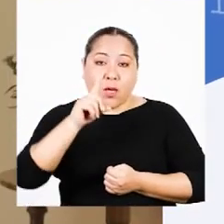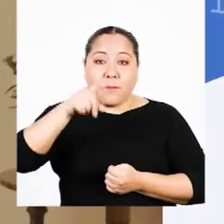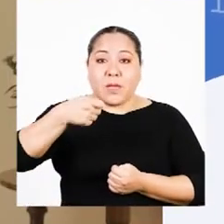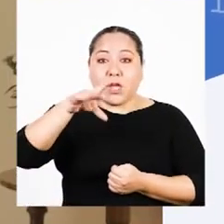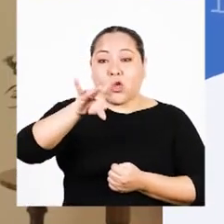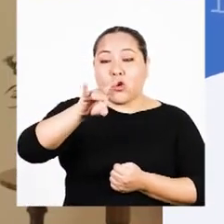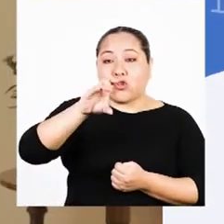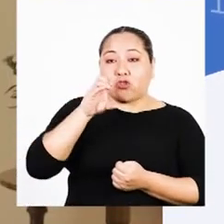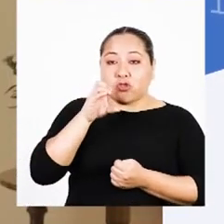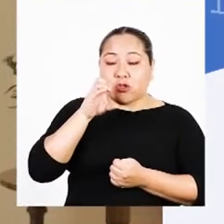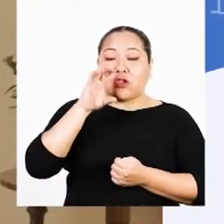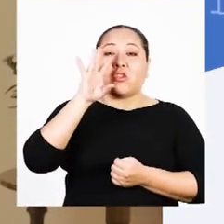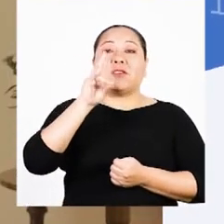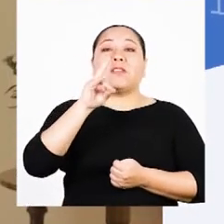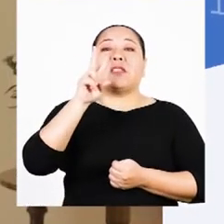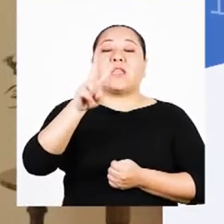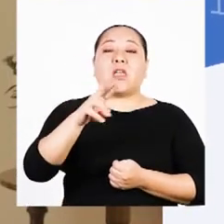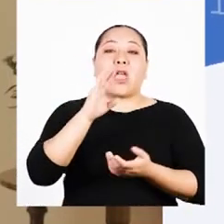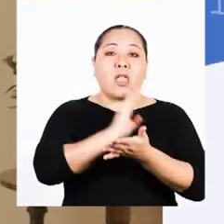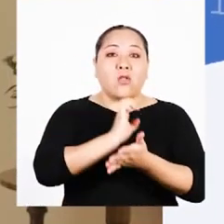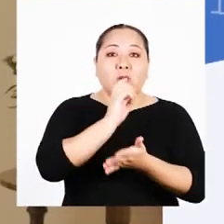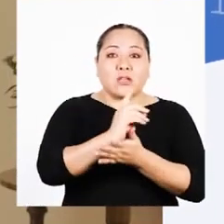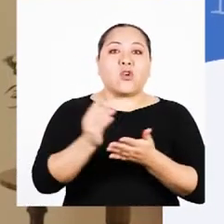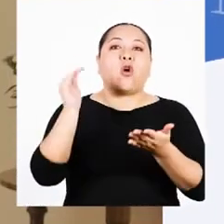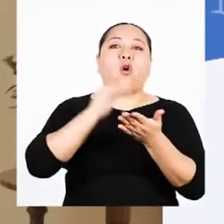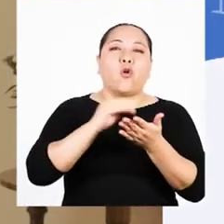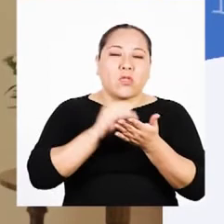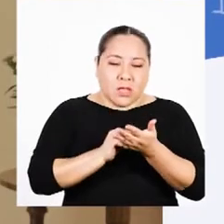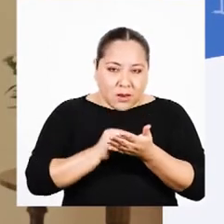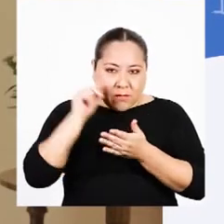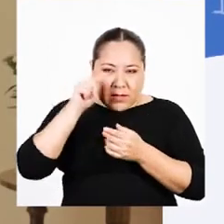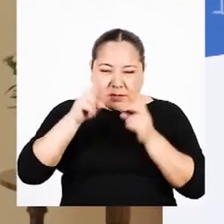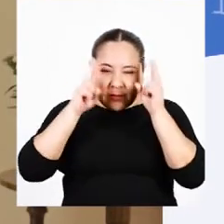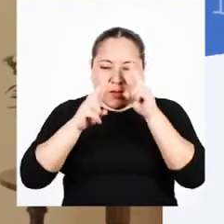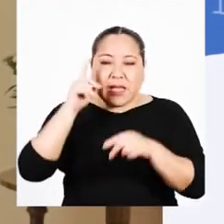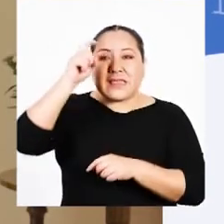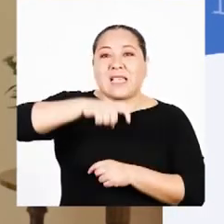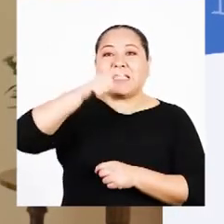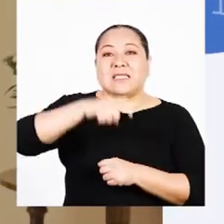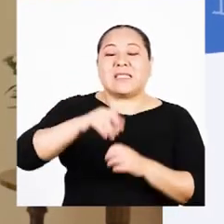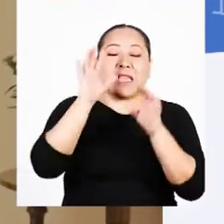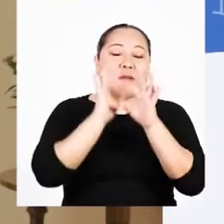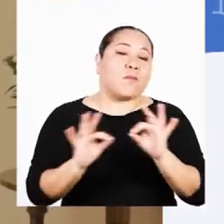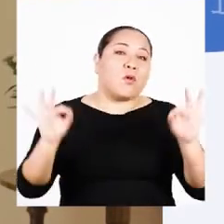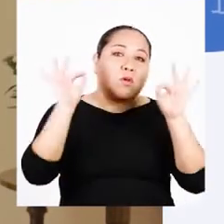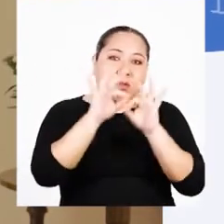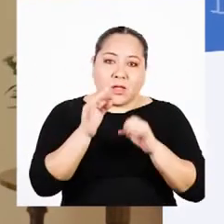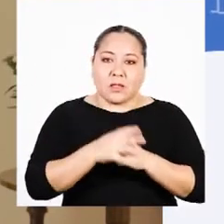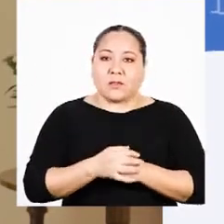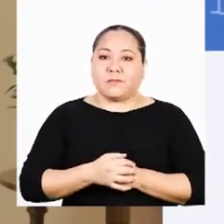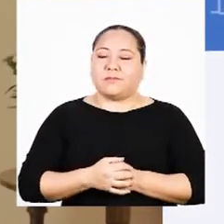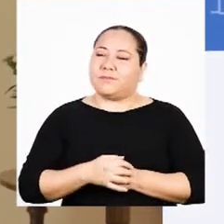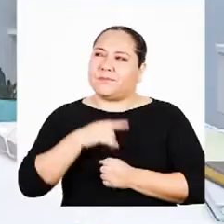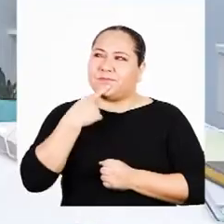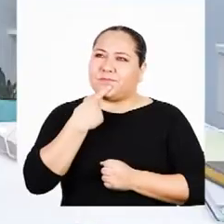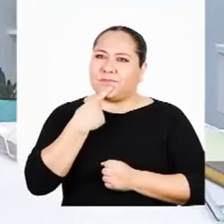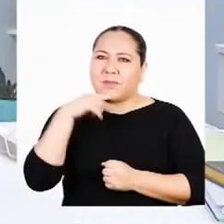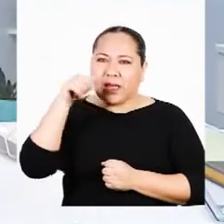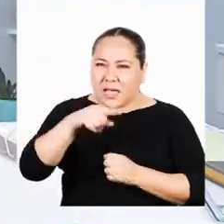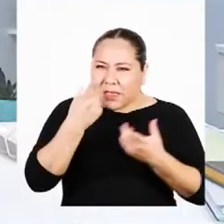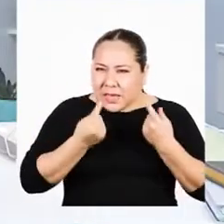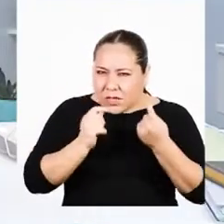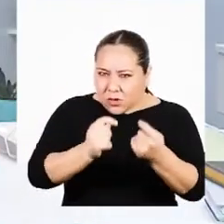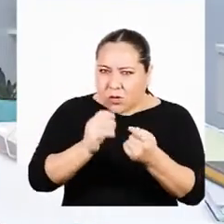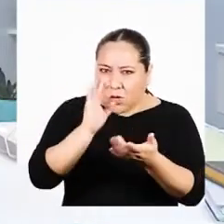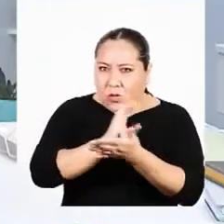en 1872, la educación vuelve a ser considerada una necesidad importante.